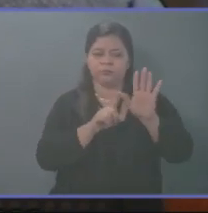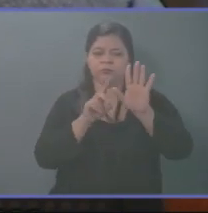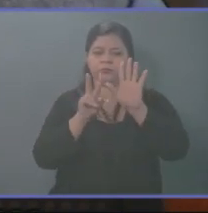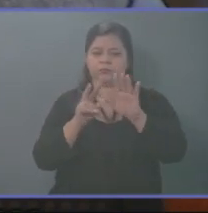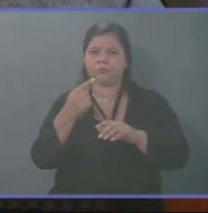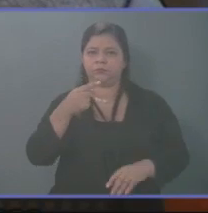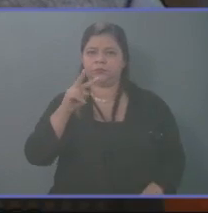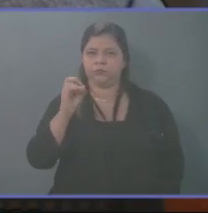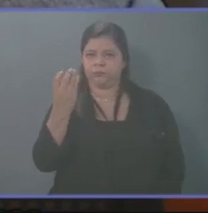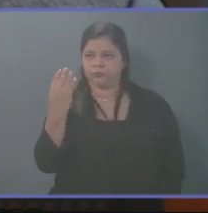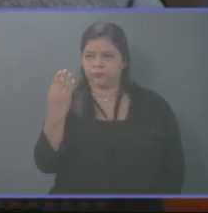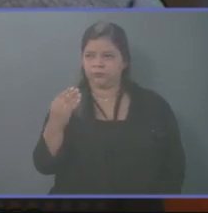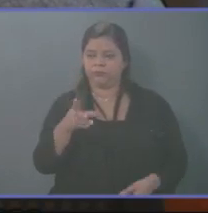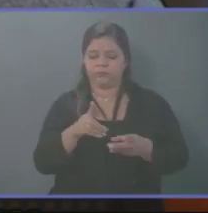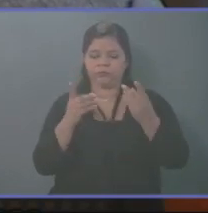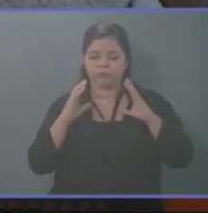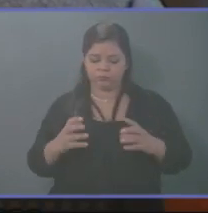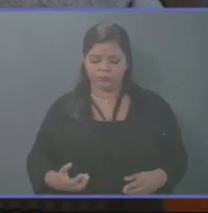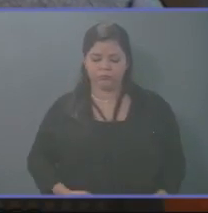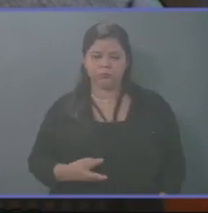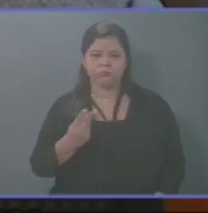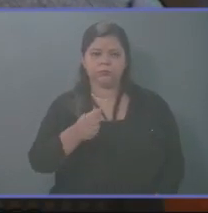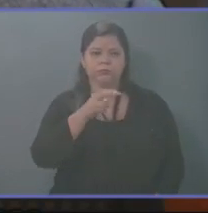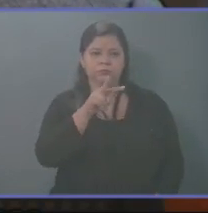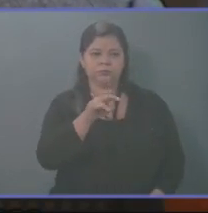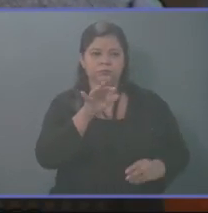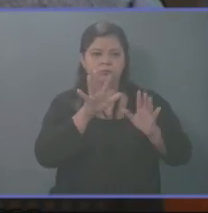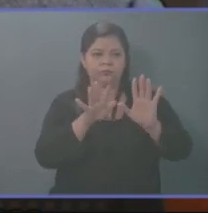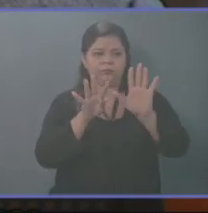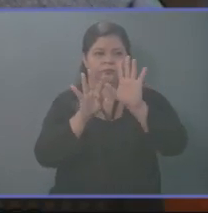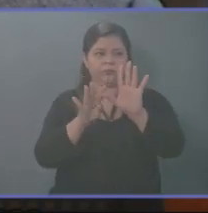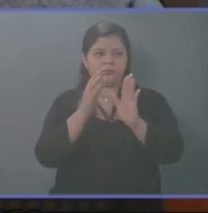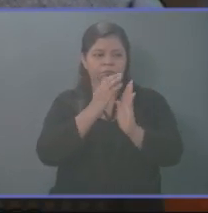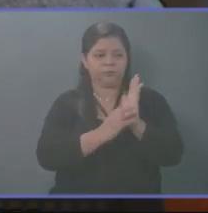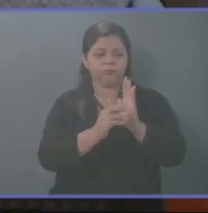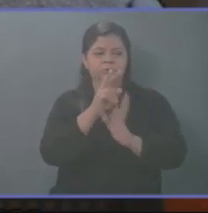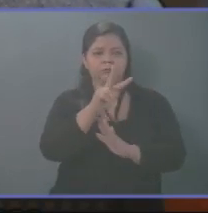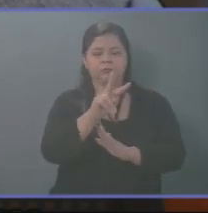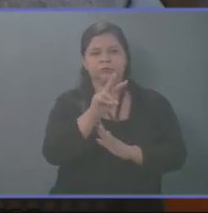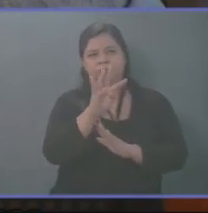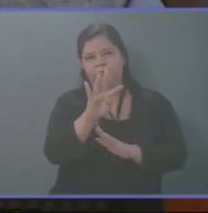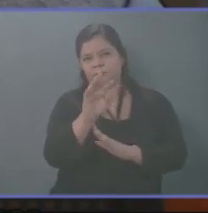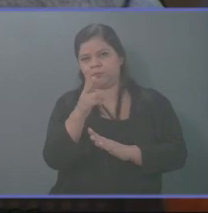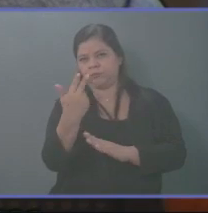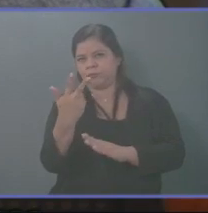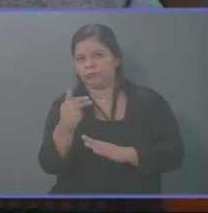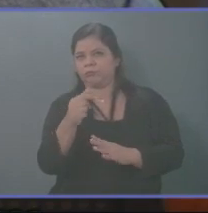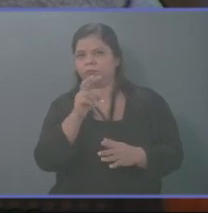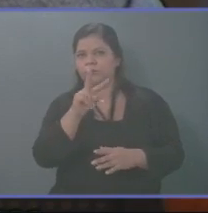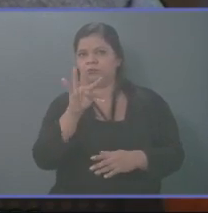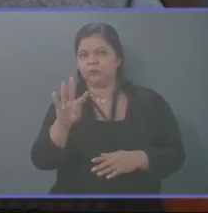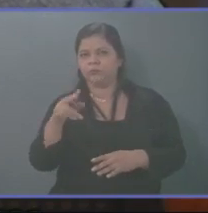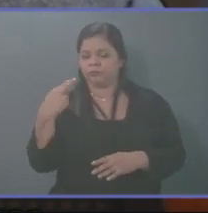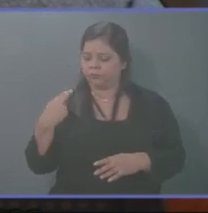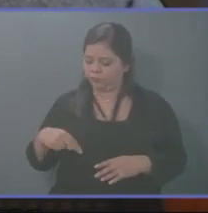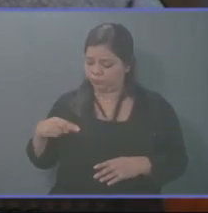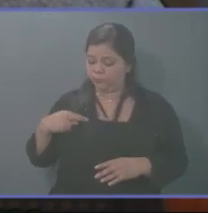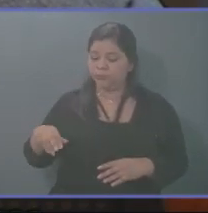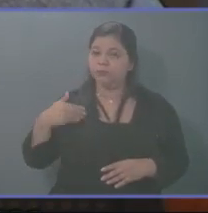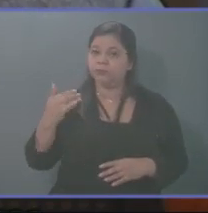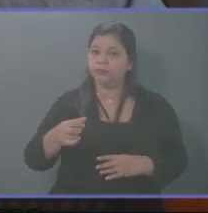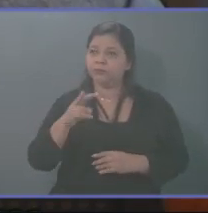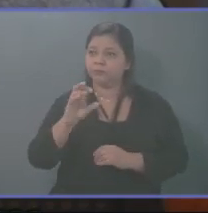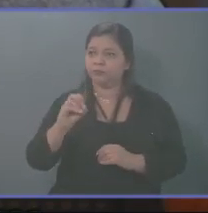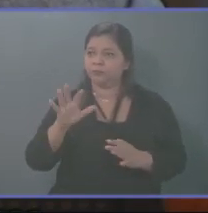67-2014, publicada en el Diario Oficial número 219, tomo 413, del 24 de noviembre del